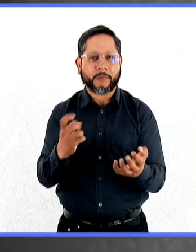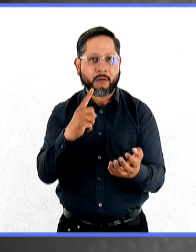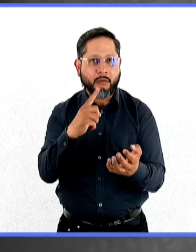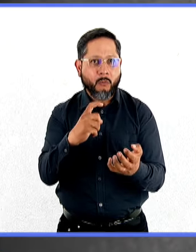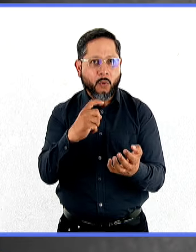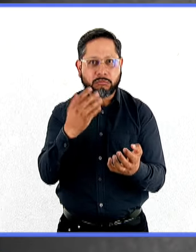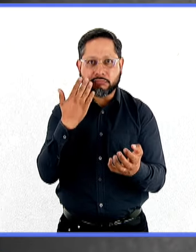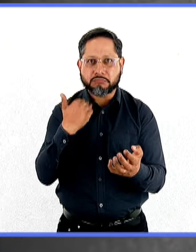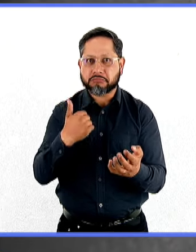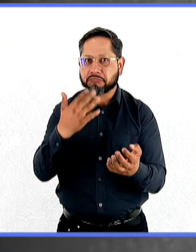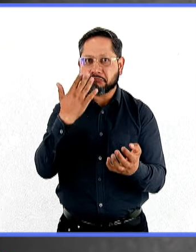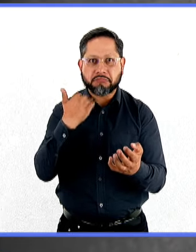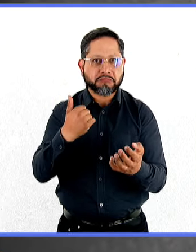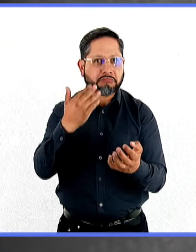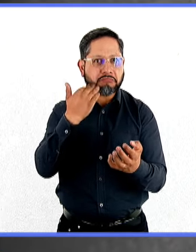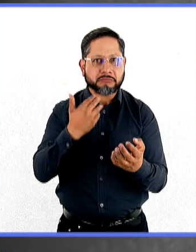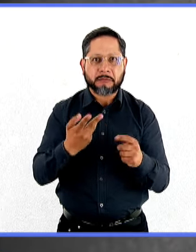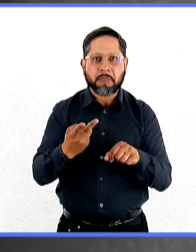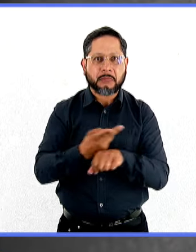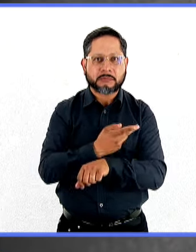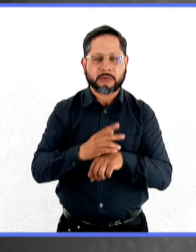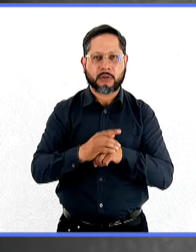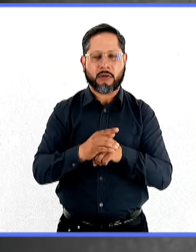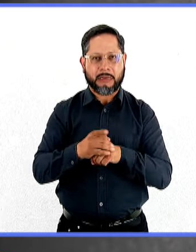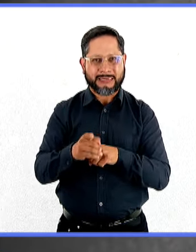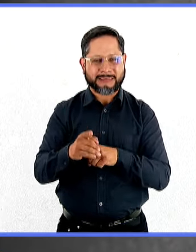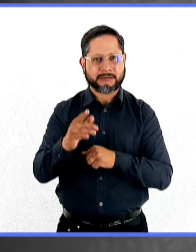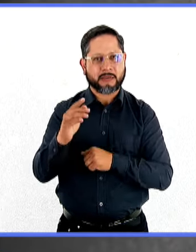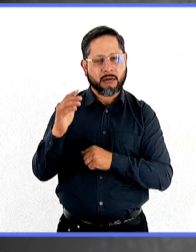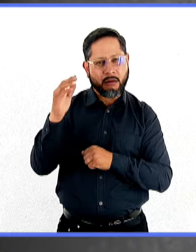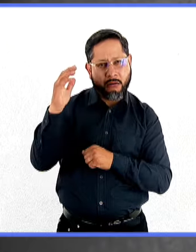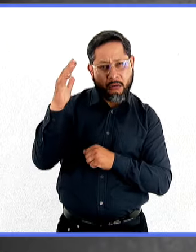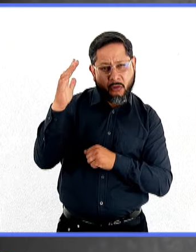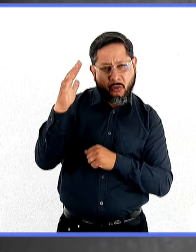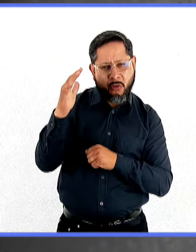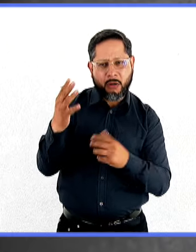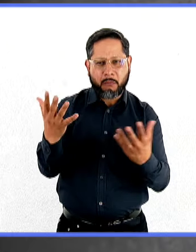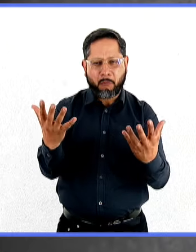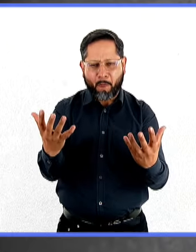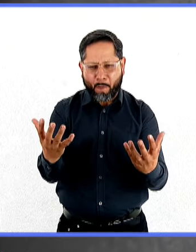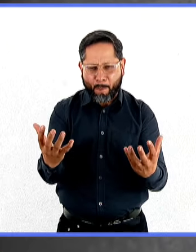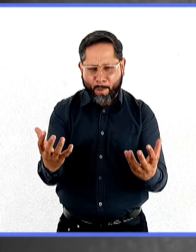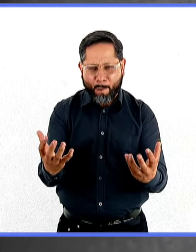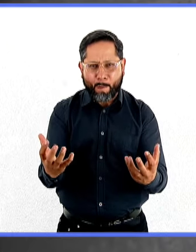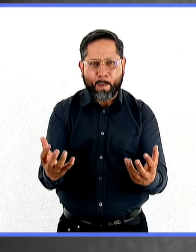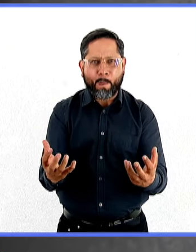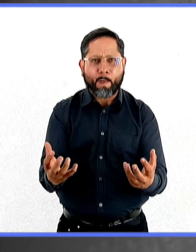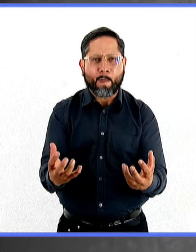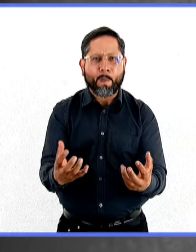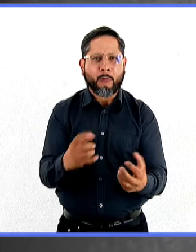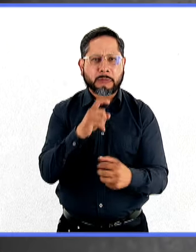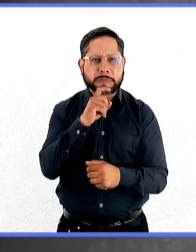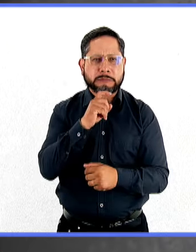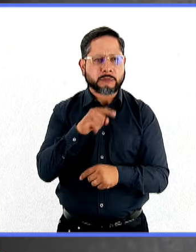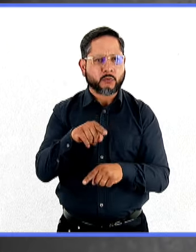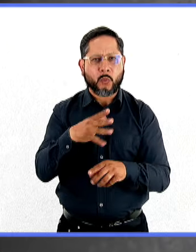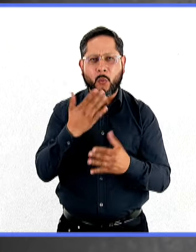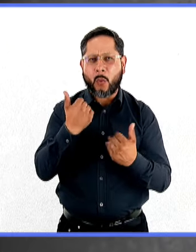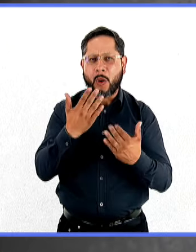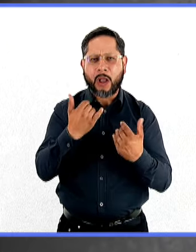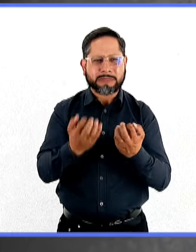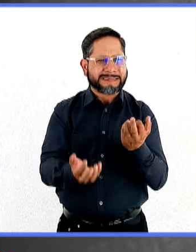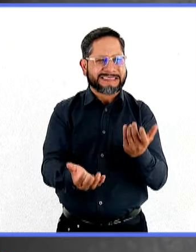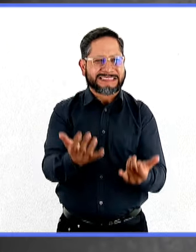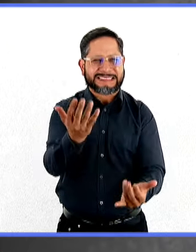bajo condiciones que se van acercando más esa sequía Eh puede haber más incendios Entonces se